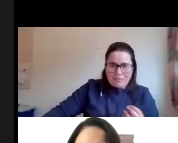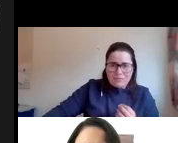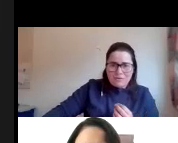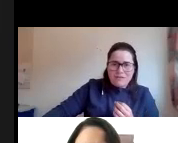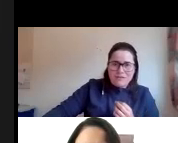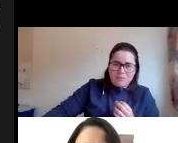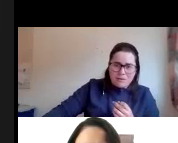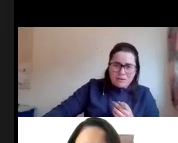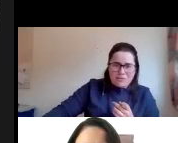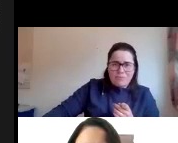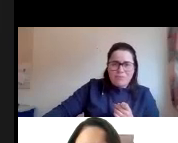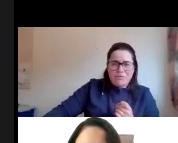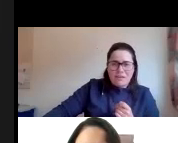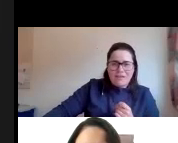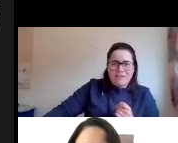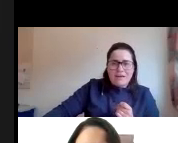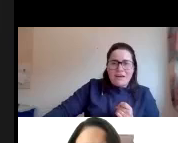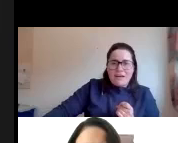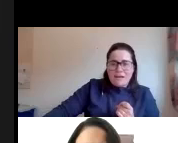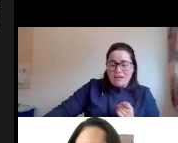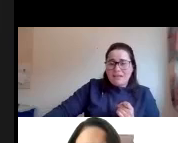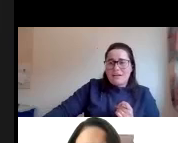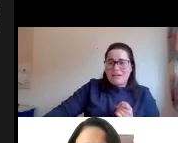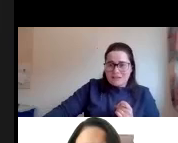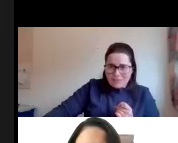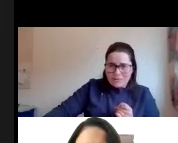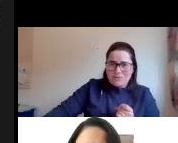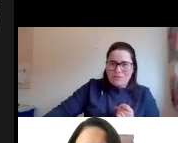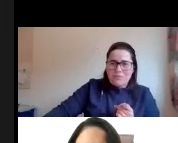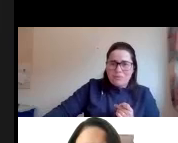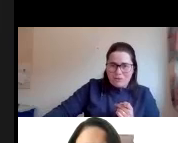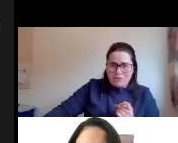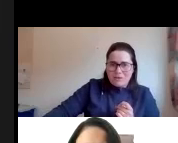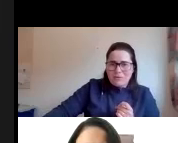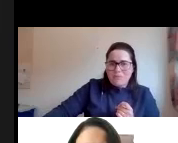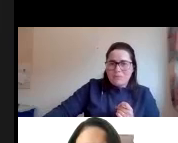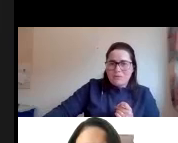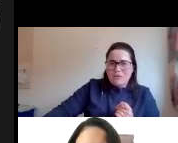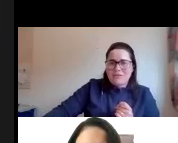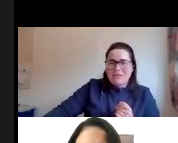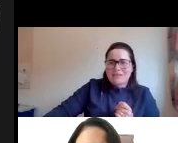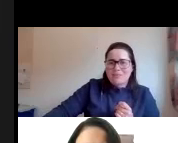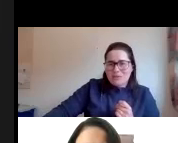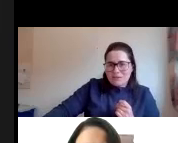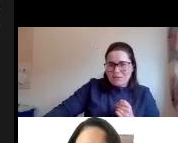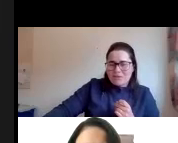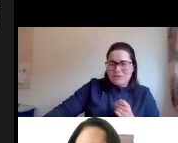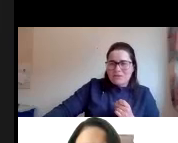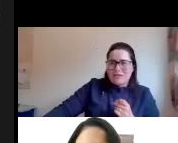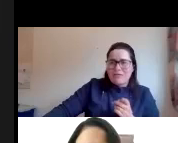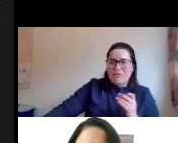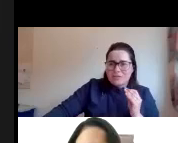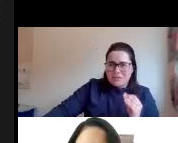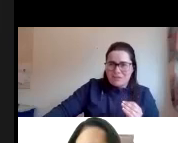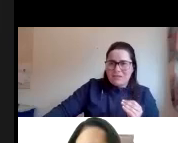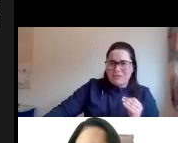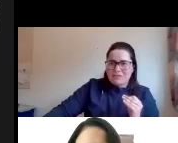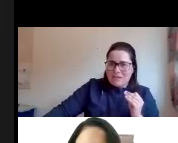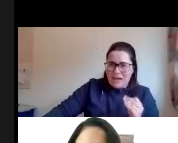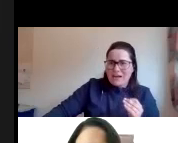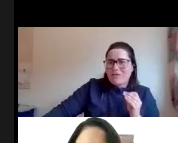de 3.3, en promedio es 1.6, y Atitlán, que es el boscoso, en promedio tiene 1.2, exceptuando cuando tiene